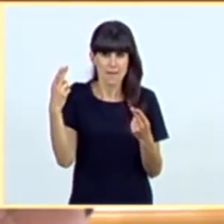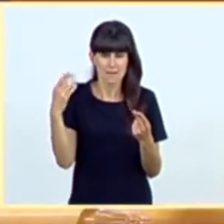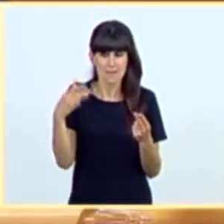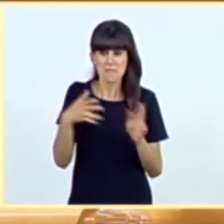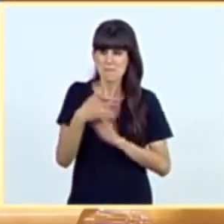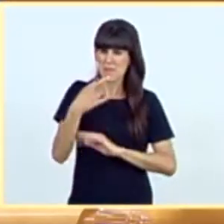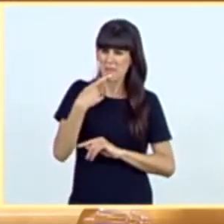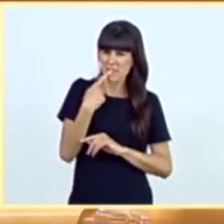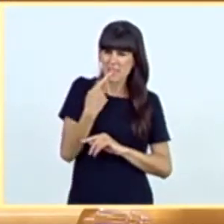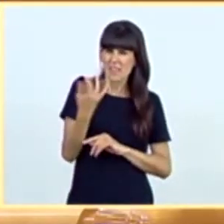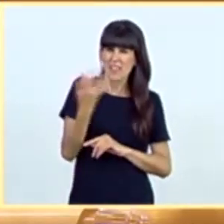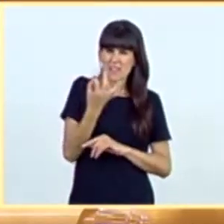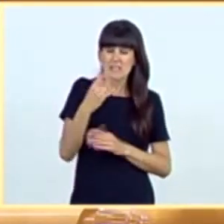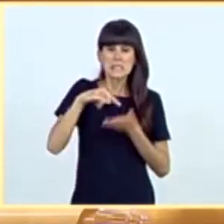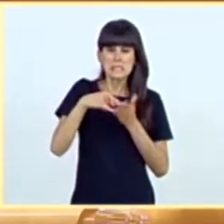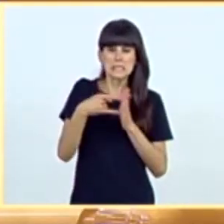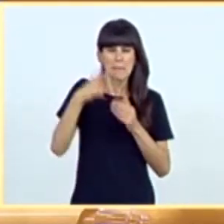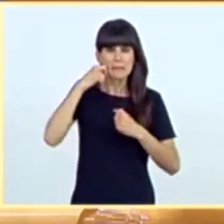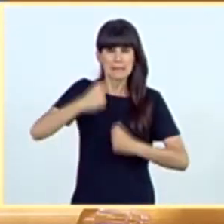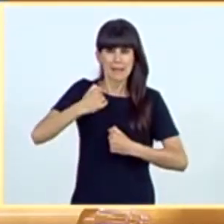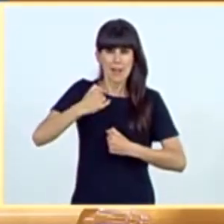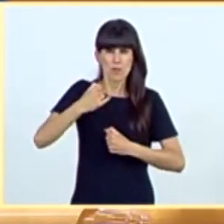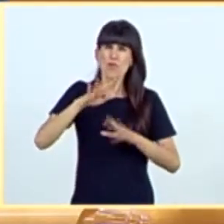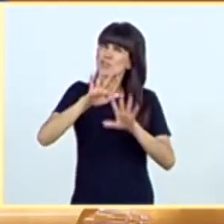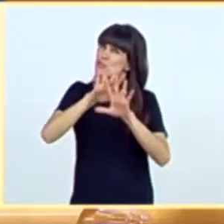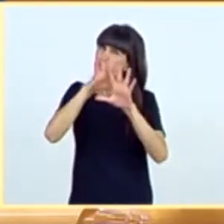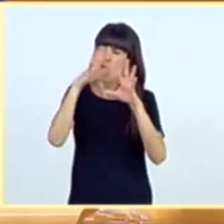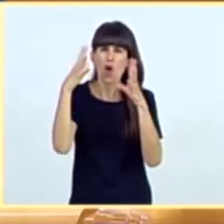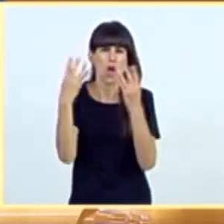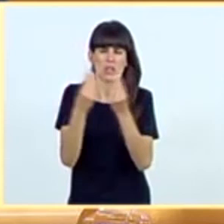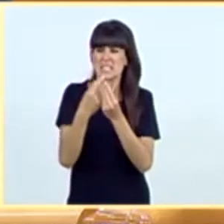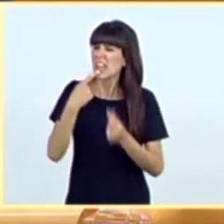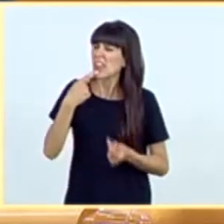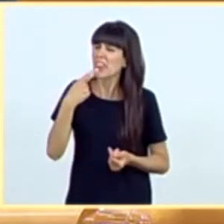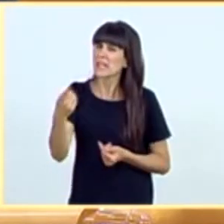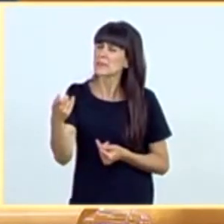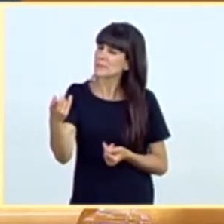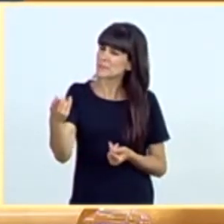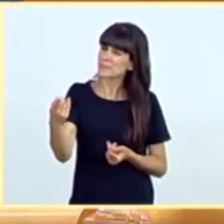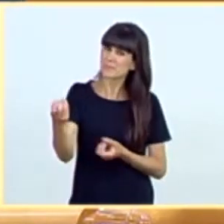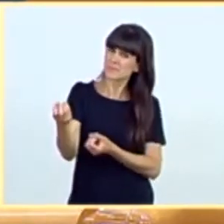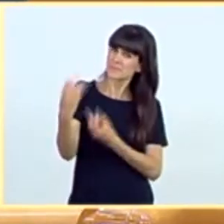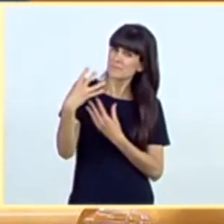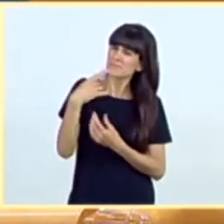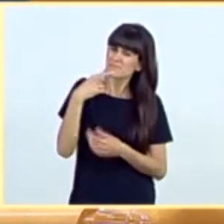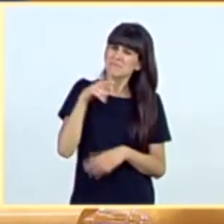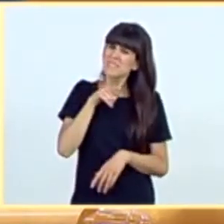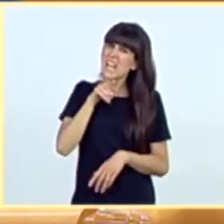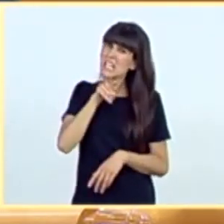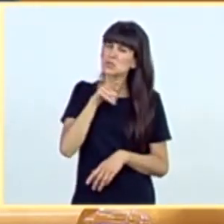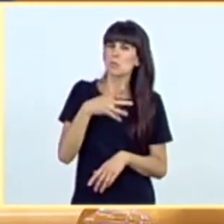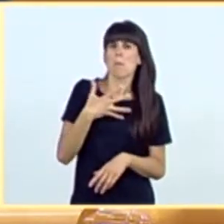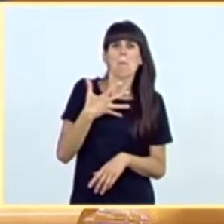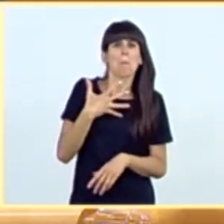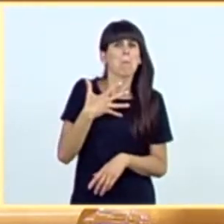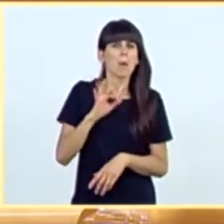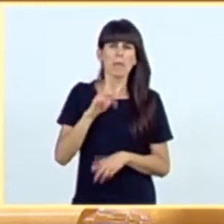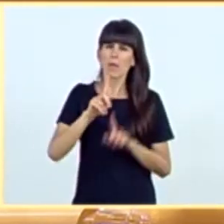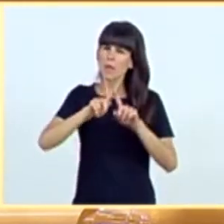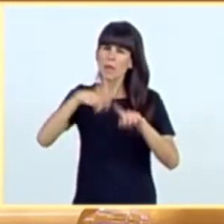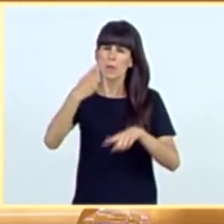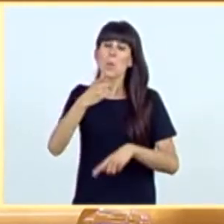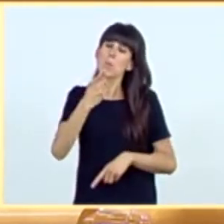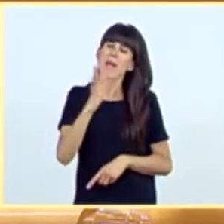la universalidad de nuestro sistema sanitario. Ha llegado usted incluso a decir que eso podría provocar incluso un